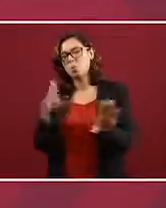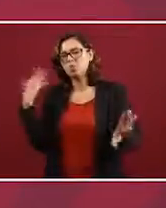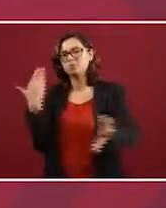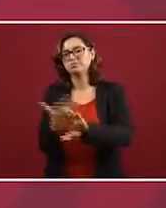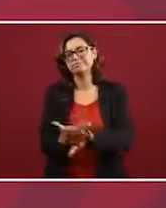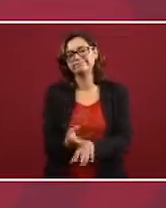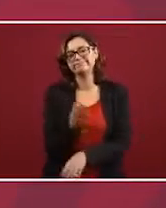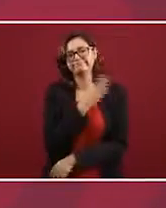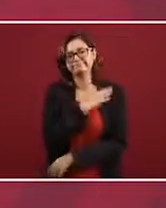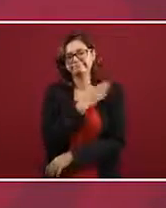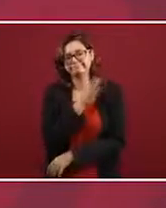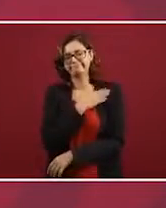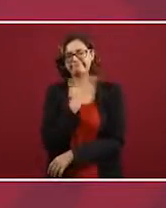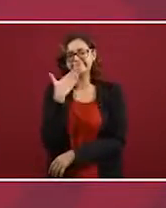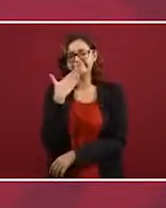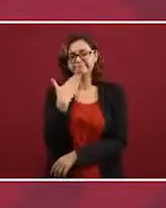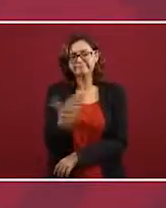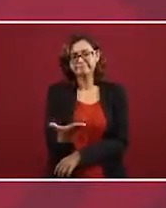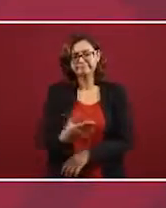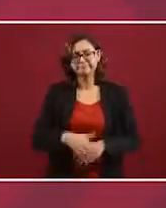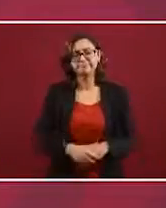para crónica tv amy arriaga